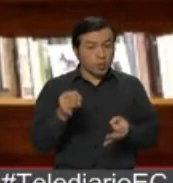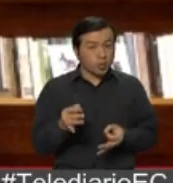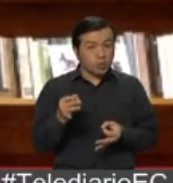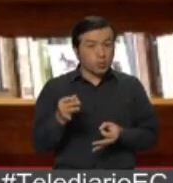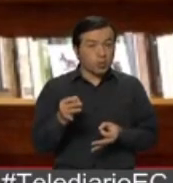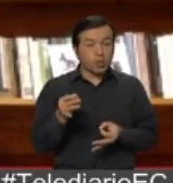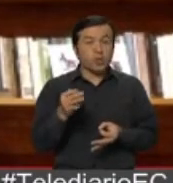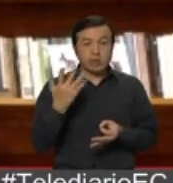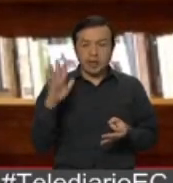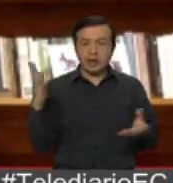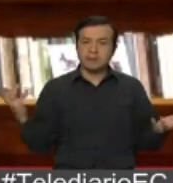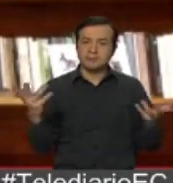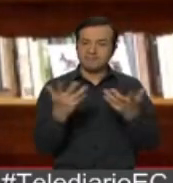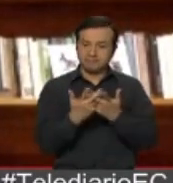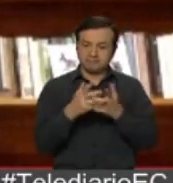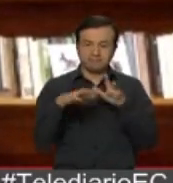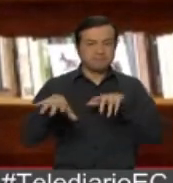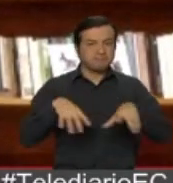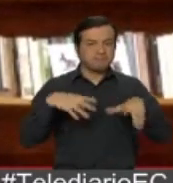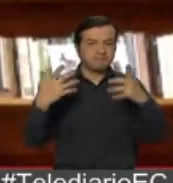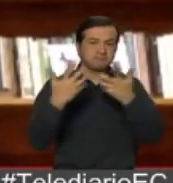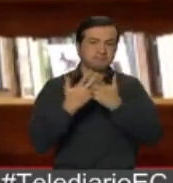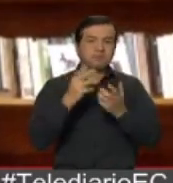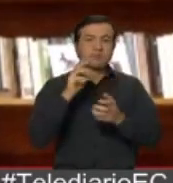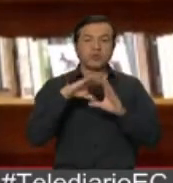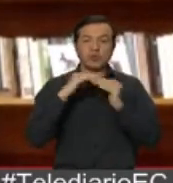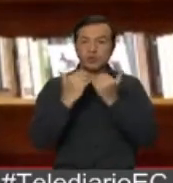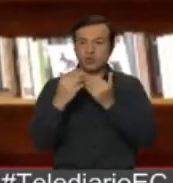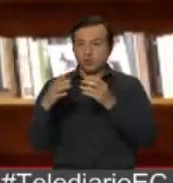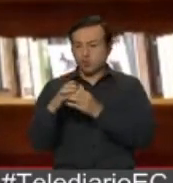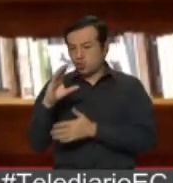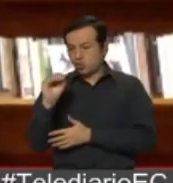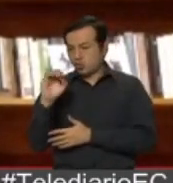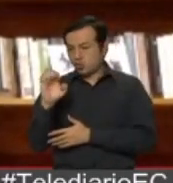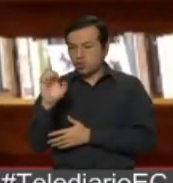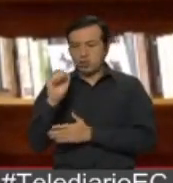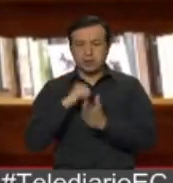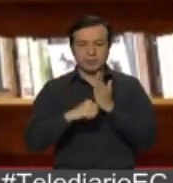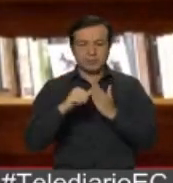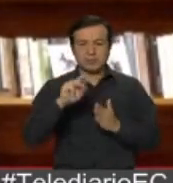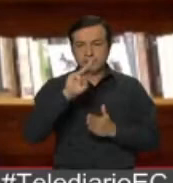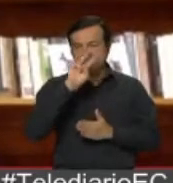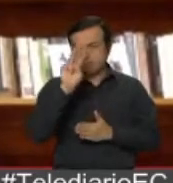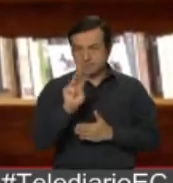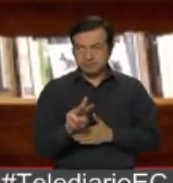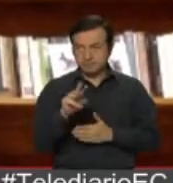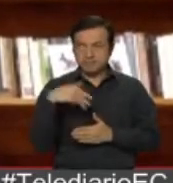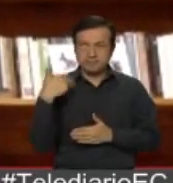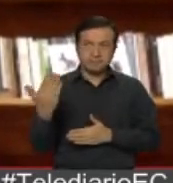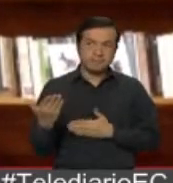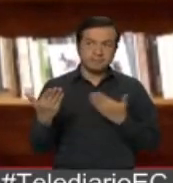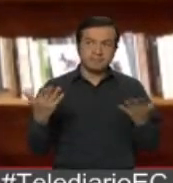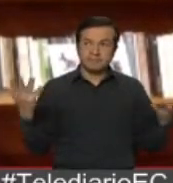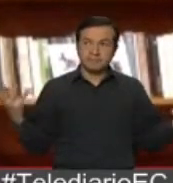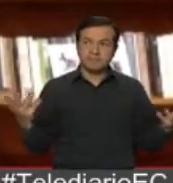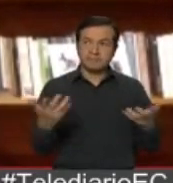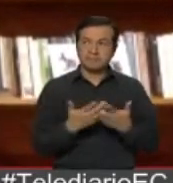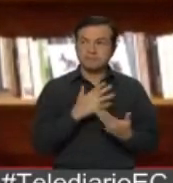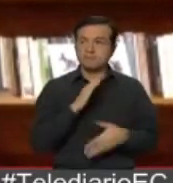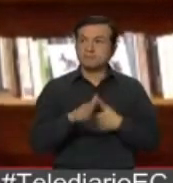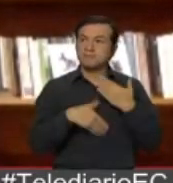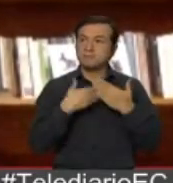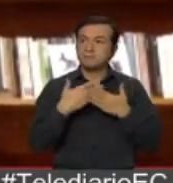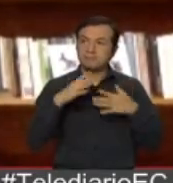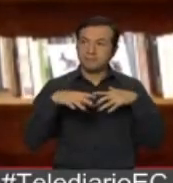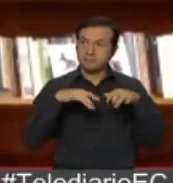una articulación, una coordinación con los COE, con el Ministerio de Salud Pública, que se vayan tomando en cuenta cada una de